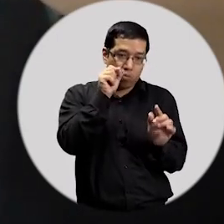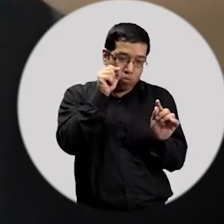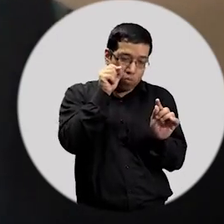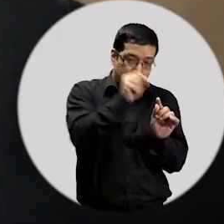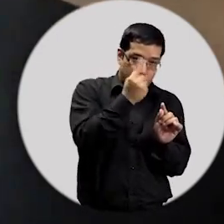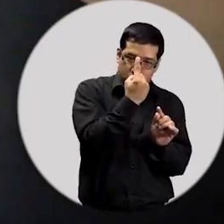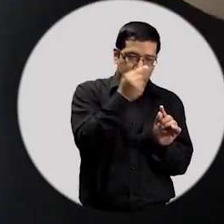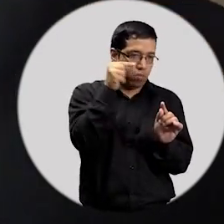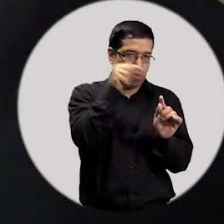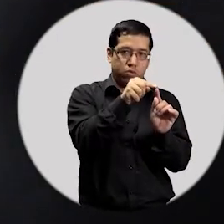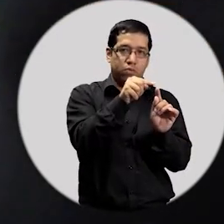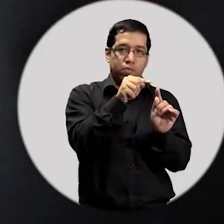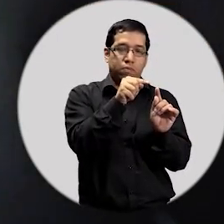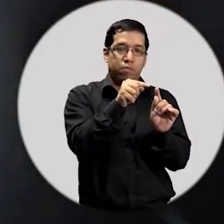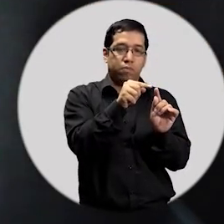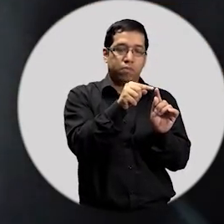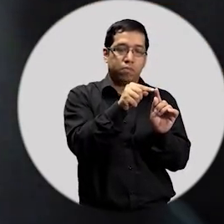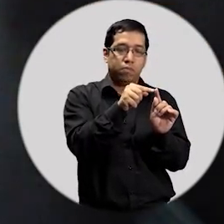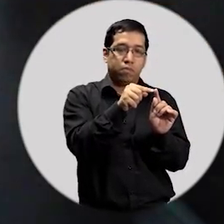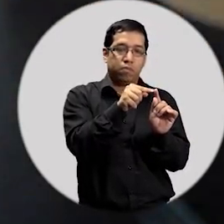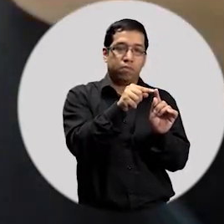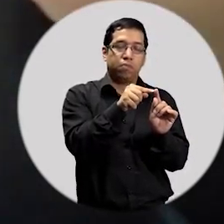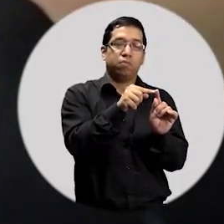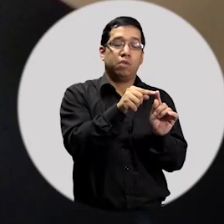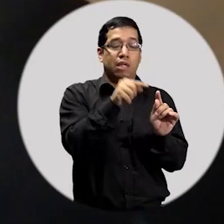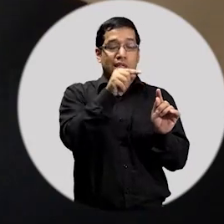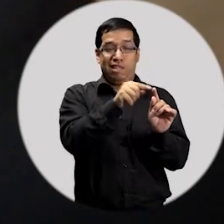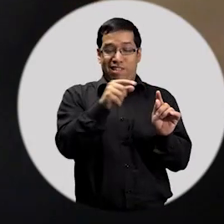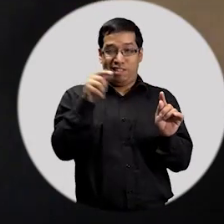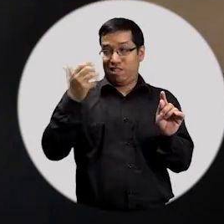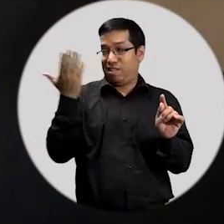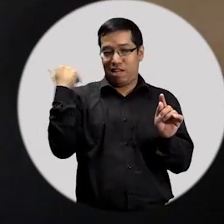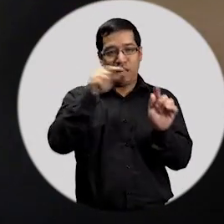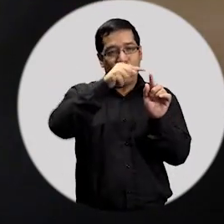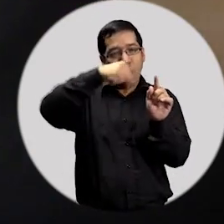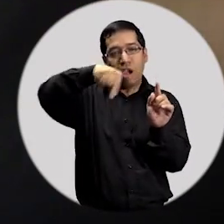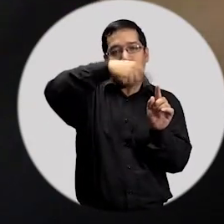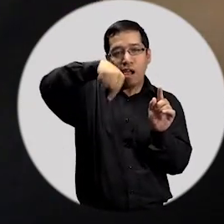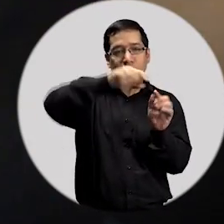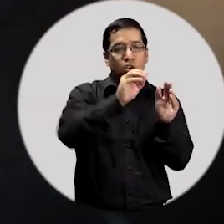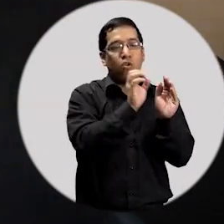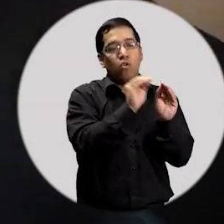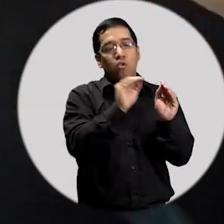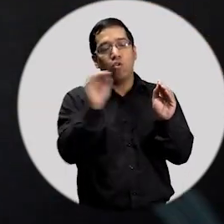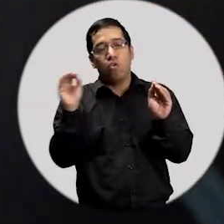0992-741-767, o si no, al Instagram también. Estoy como creando con Ana_.